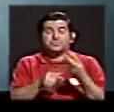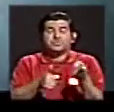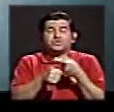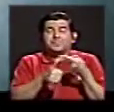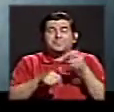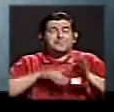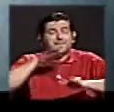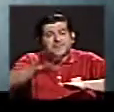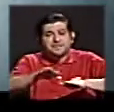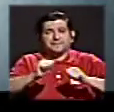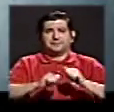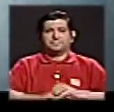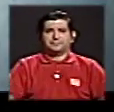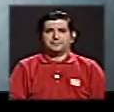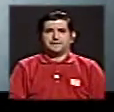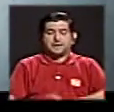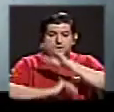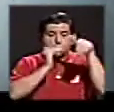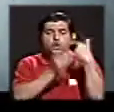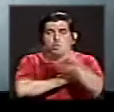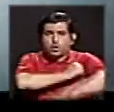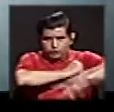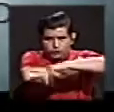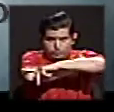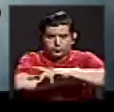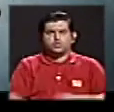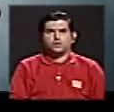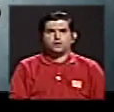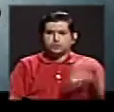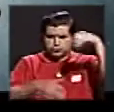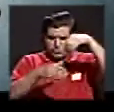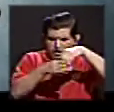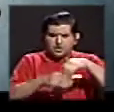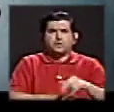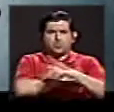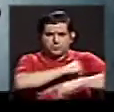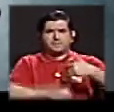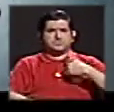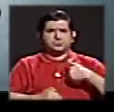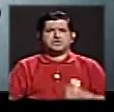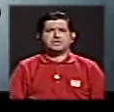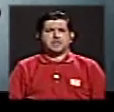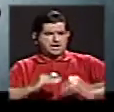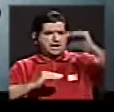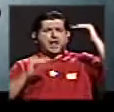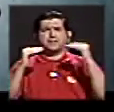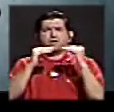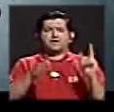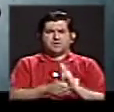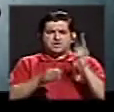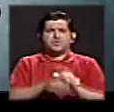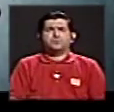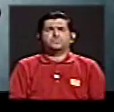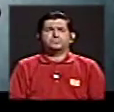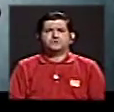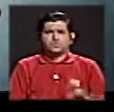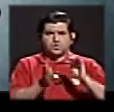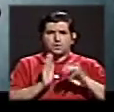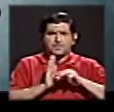primer paso. En todos los países, incluso en aquellos con los niveles más altos de uso de